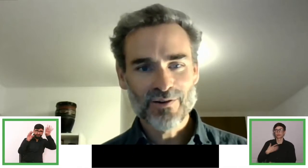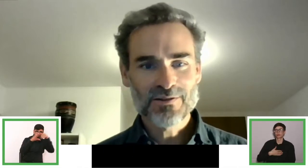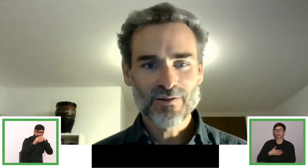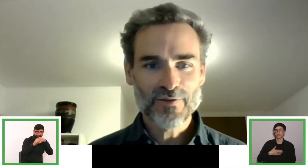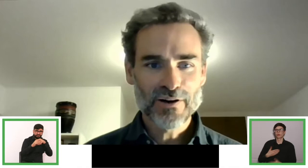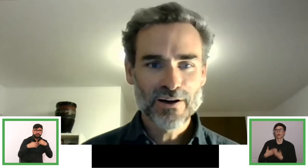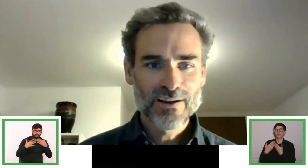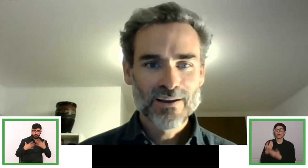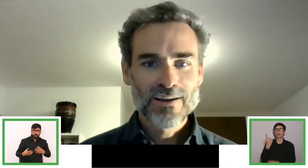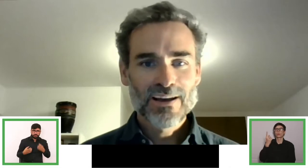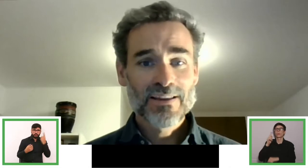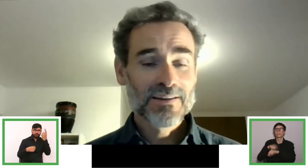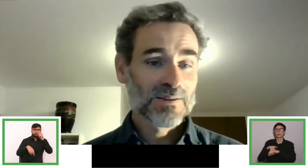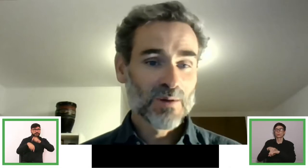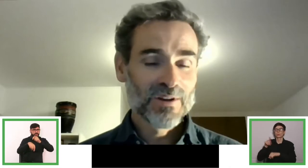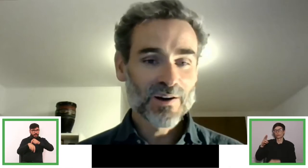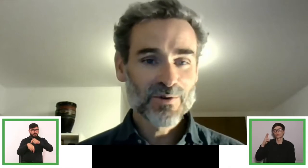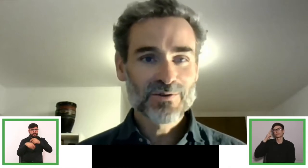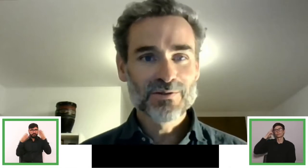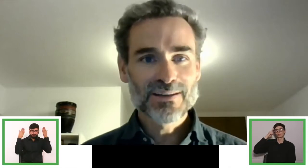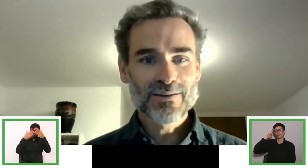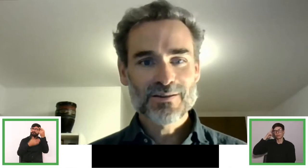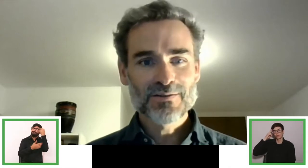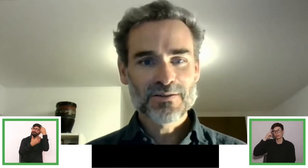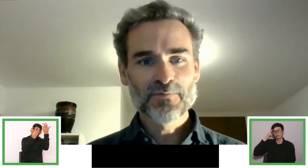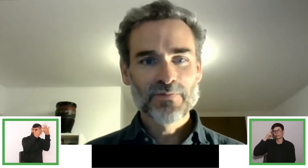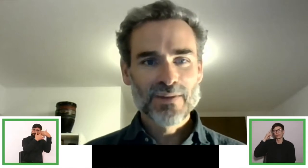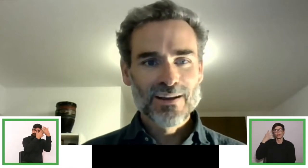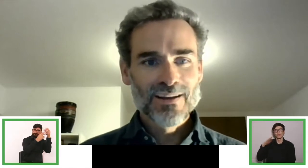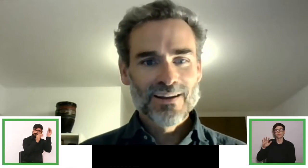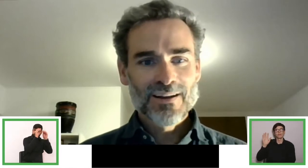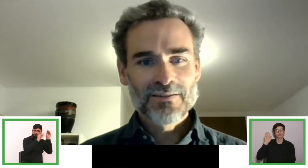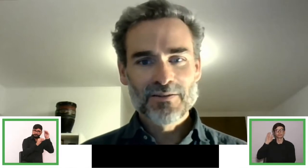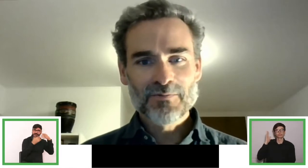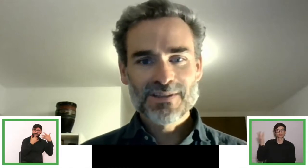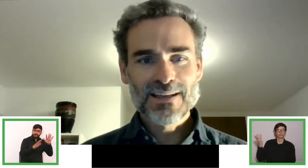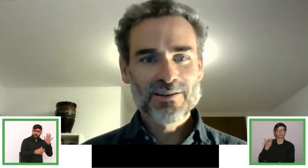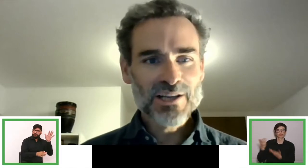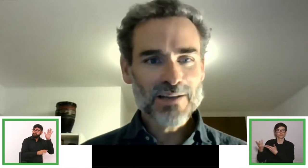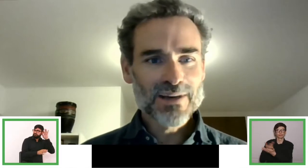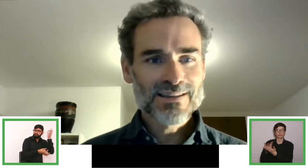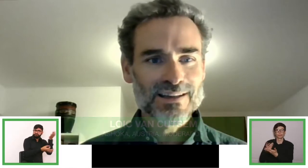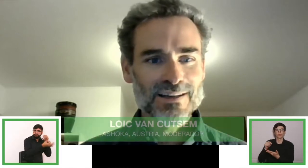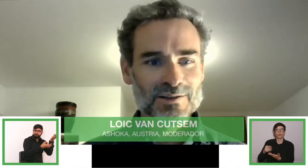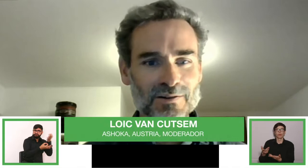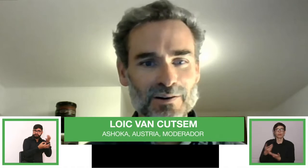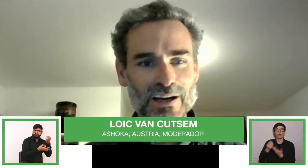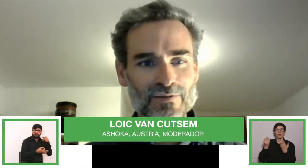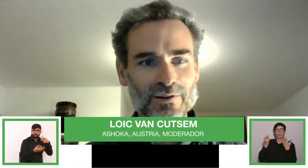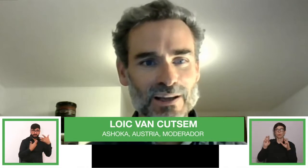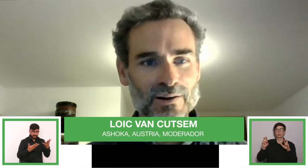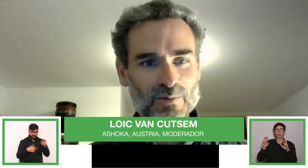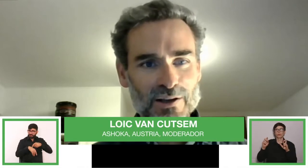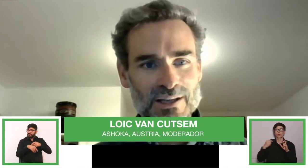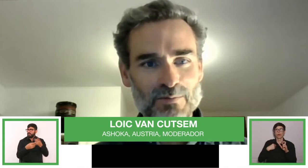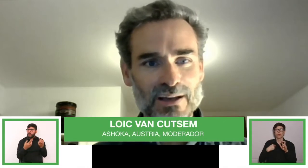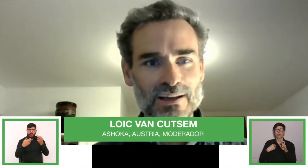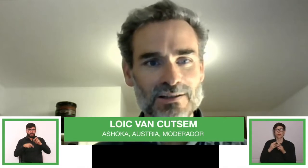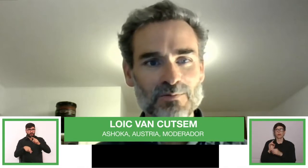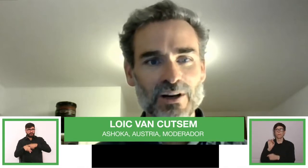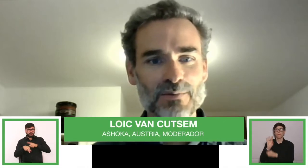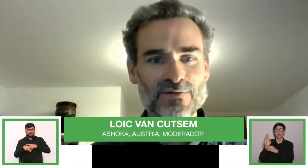de reflexión para la audiencia de lo que han escuchado. Hay que hacer una oportunidad de enviar un mensaje